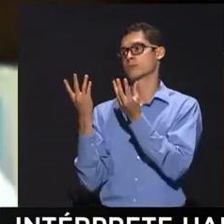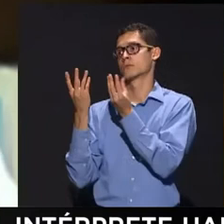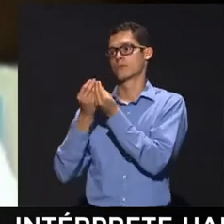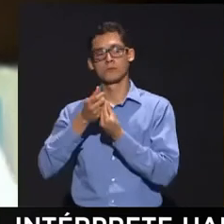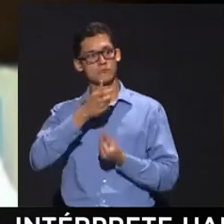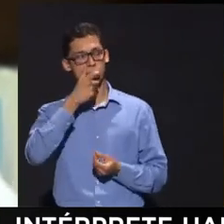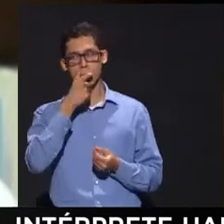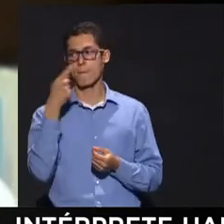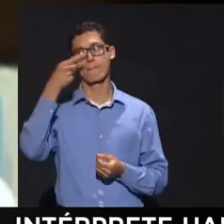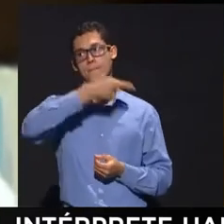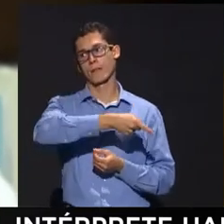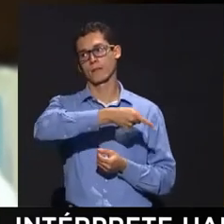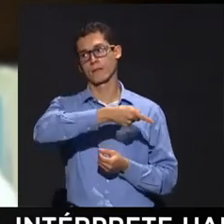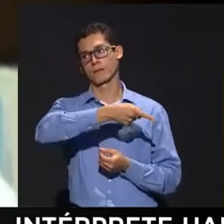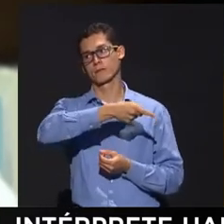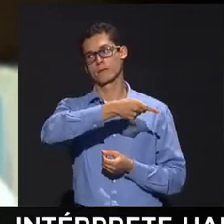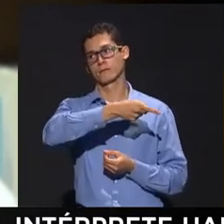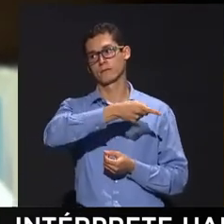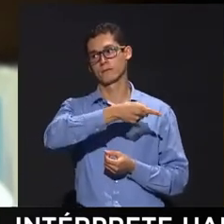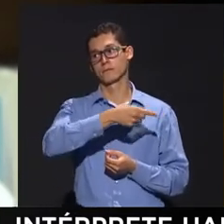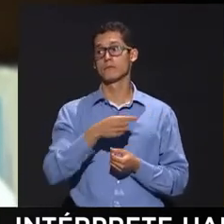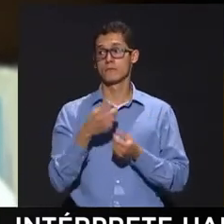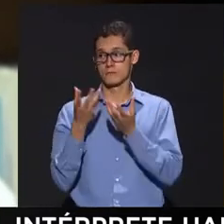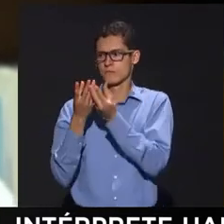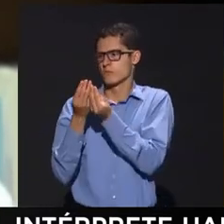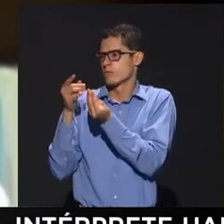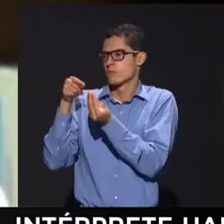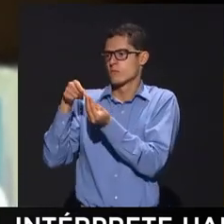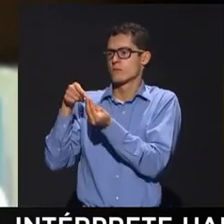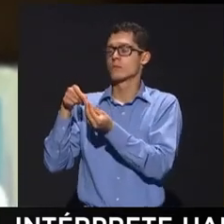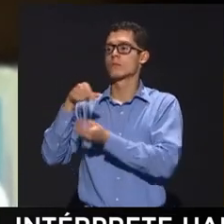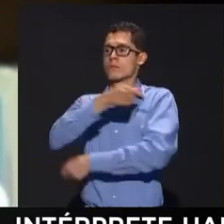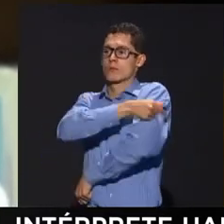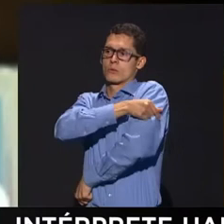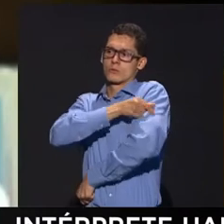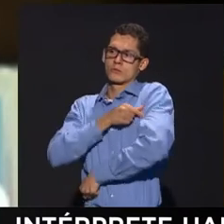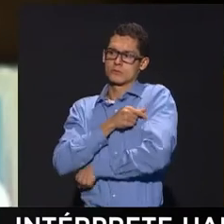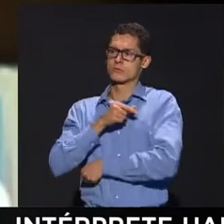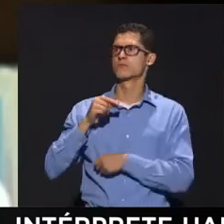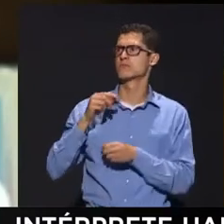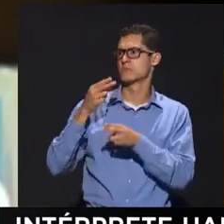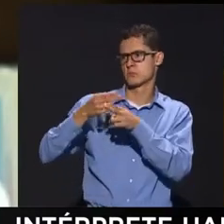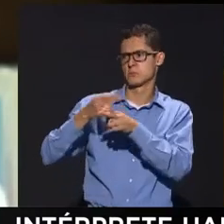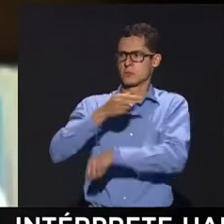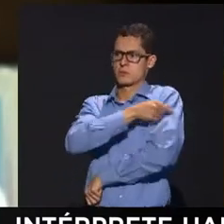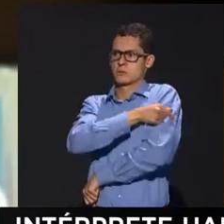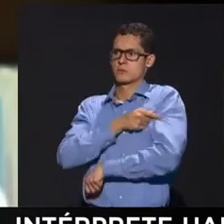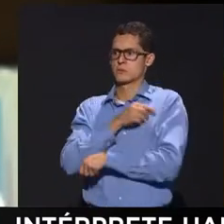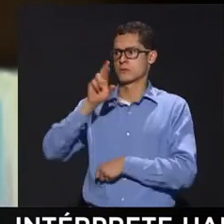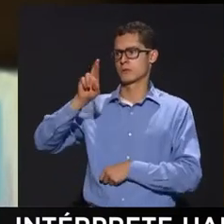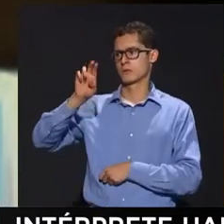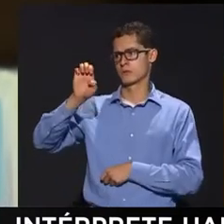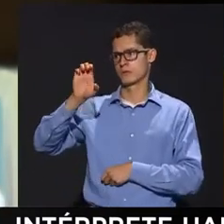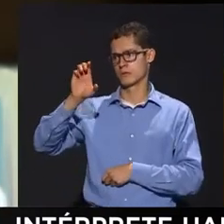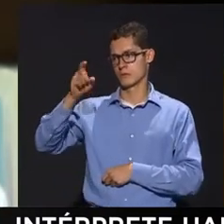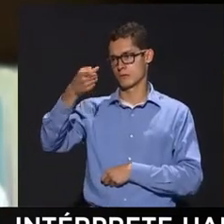unas figuras jurídicas que llaman las comisiones de regulación. Hay una comisión de regulación para aguas y alcantarillado, hay una comisión